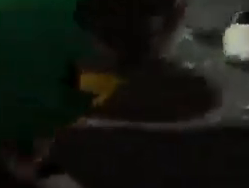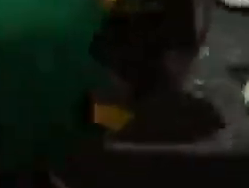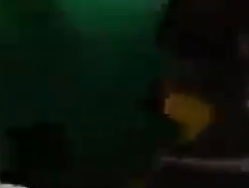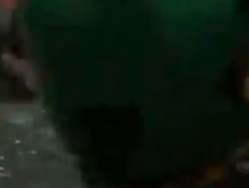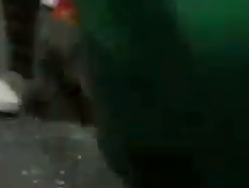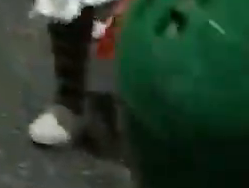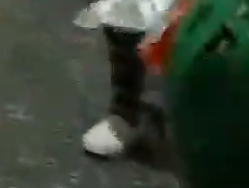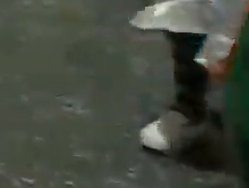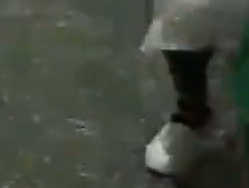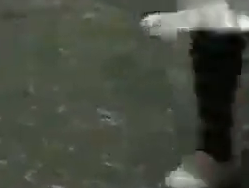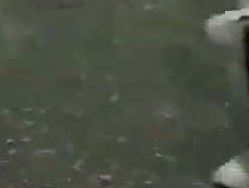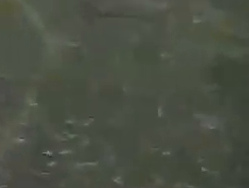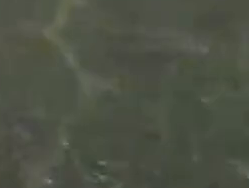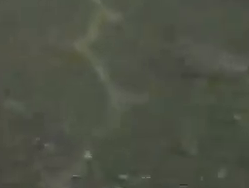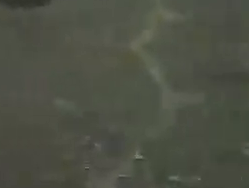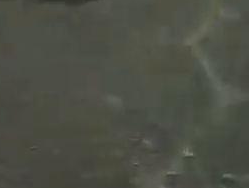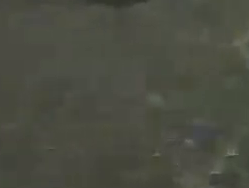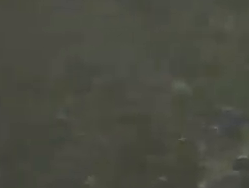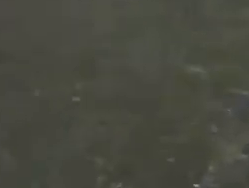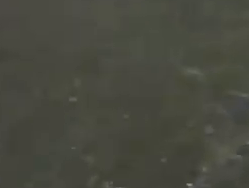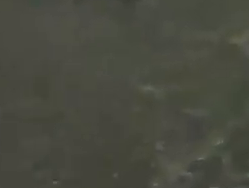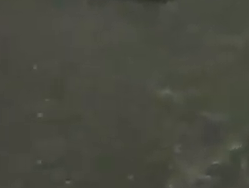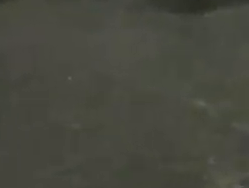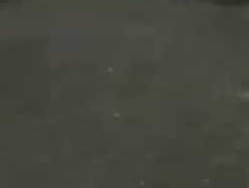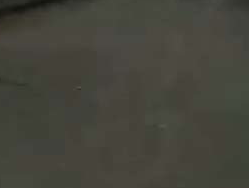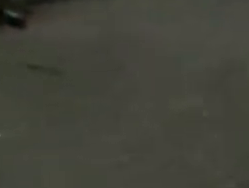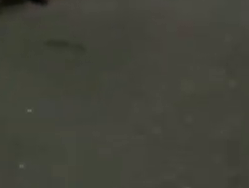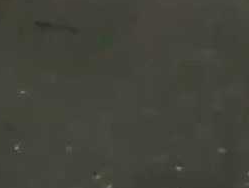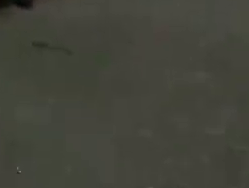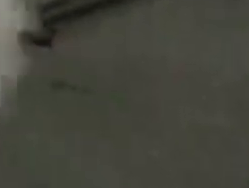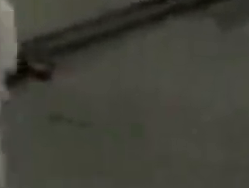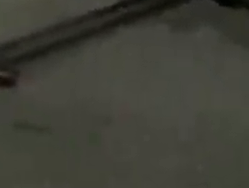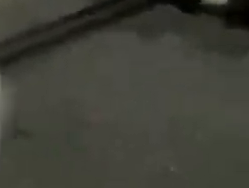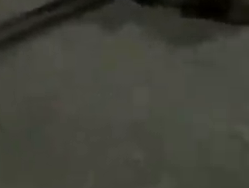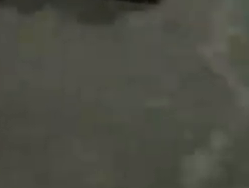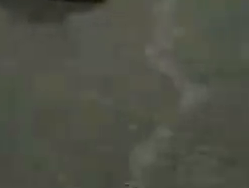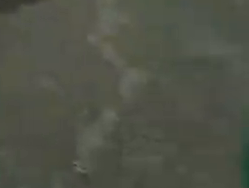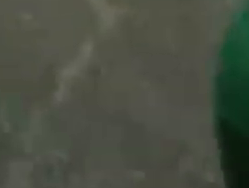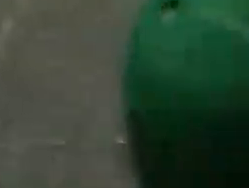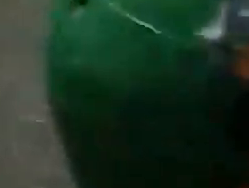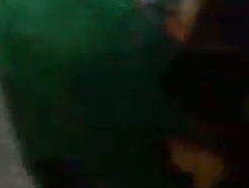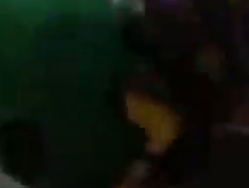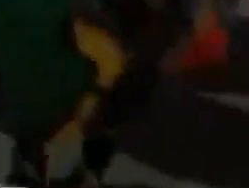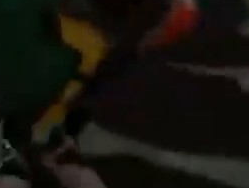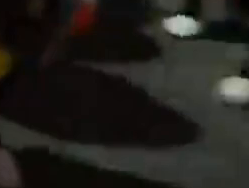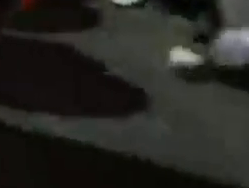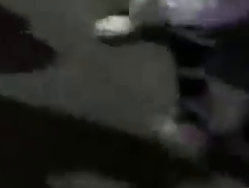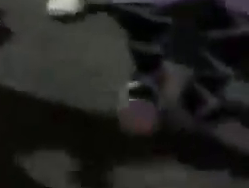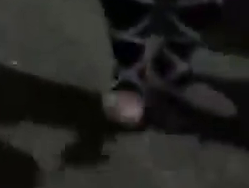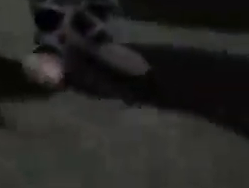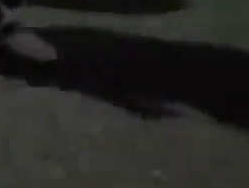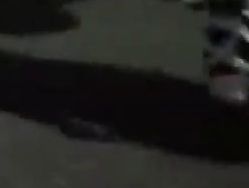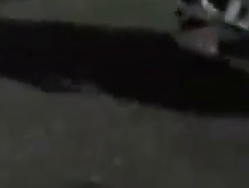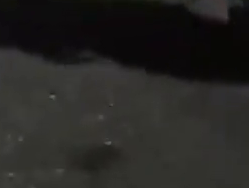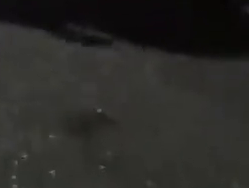Si les parece, volvemos con ustedes y volvemos en un ratito para seguir mostrándoles un poco más de este desfile inaugural